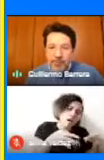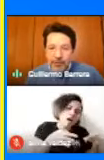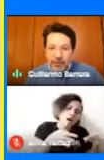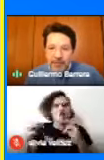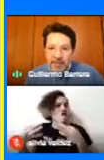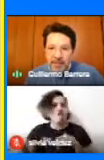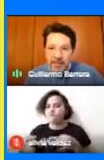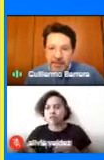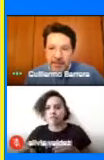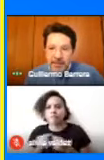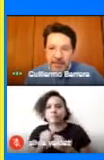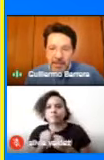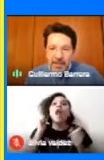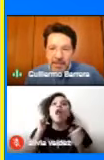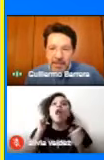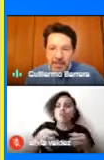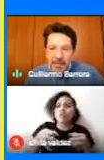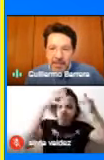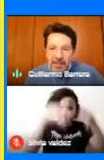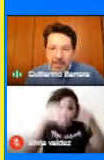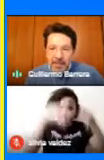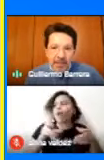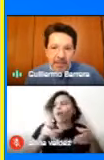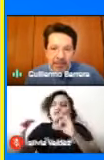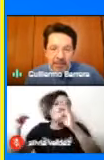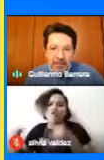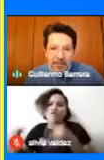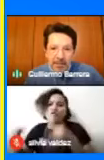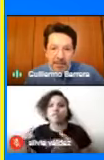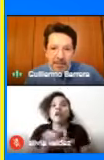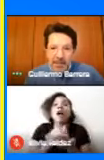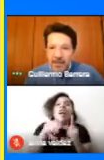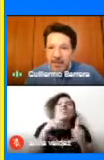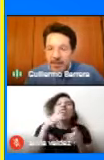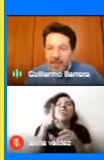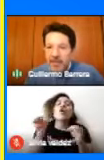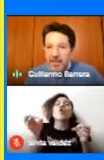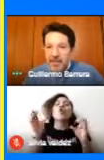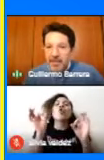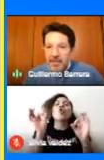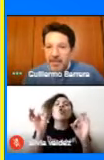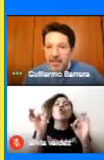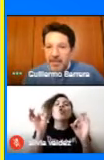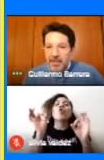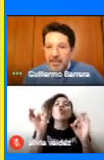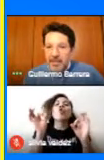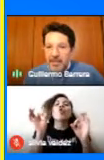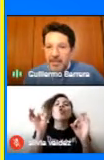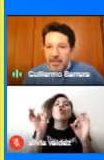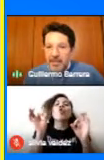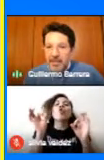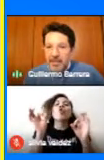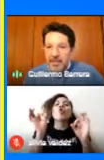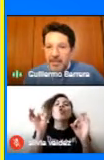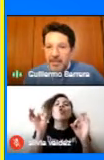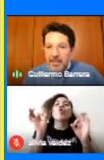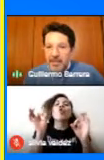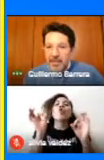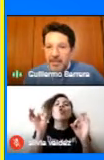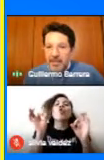Algunas pueden formalizarse. Y ahí es cuando hablamos de aquellas organizaciones que tienen